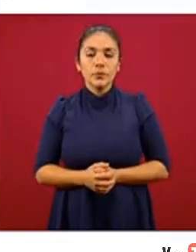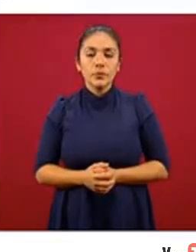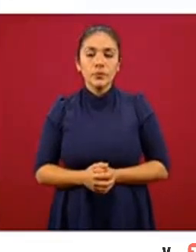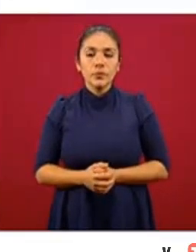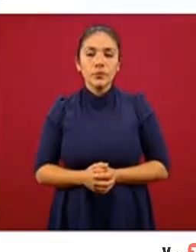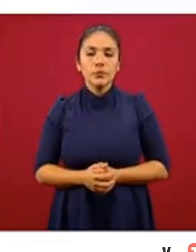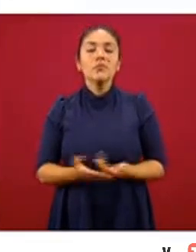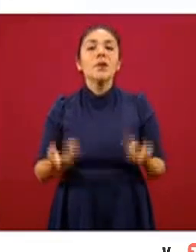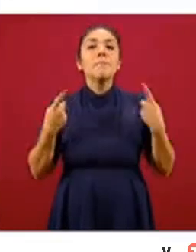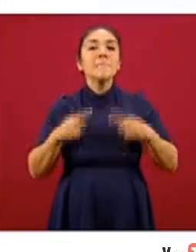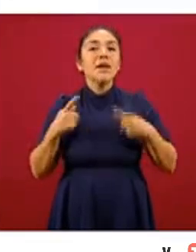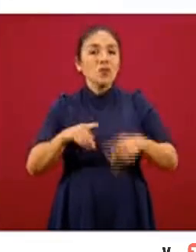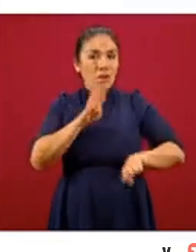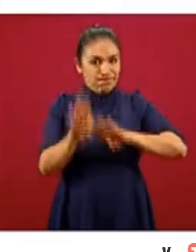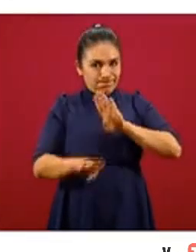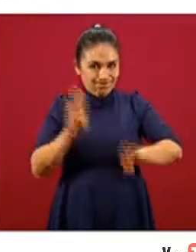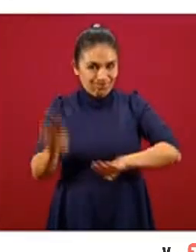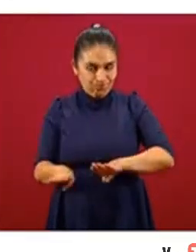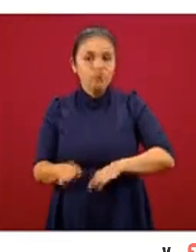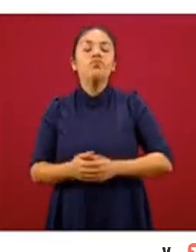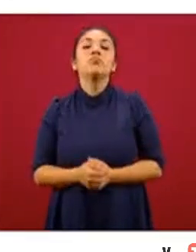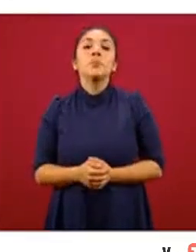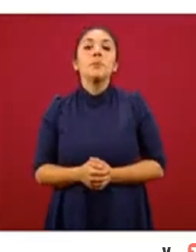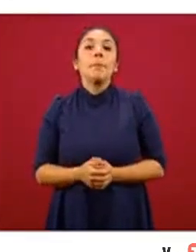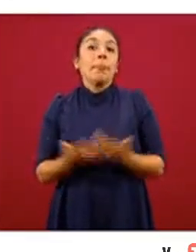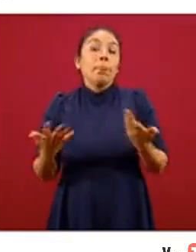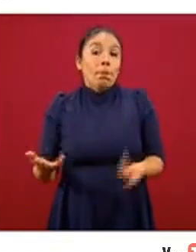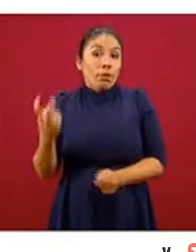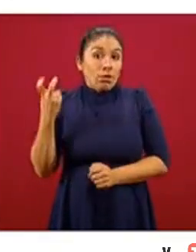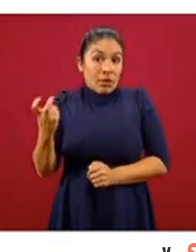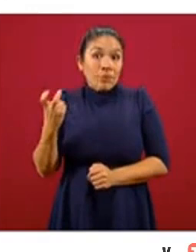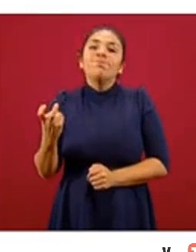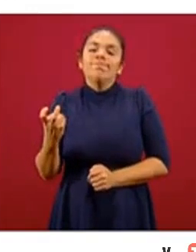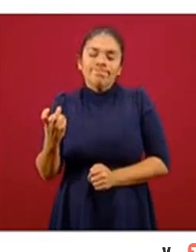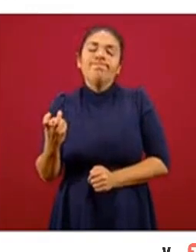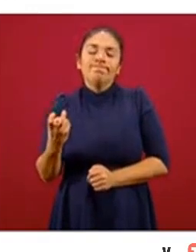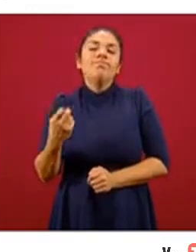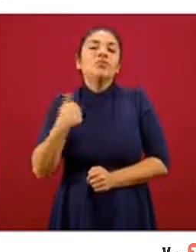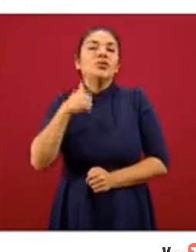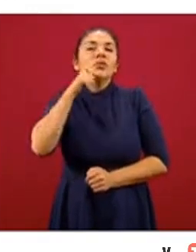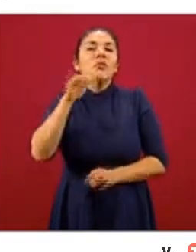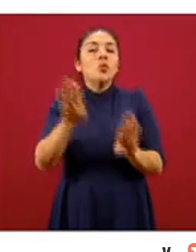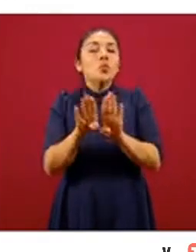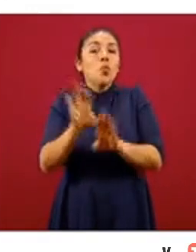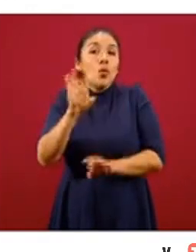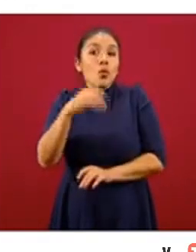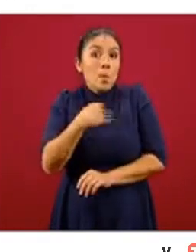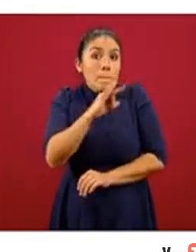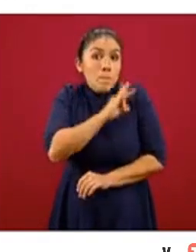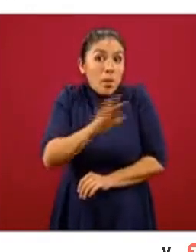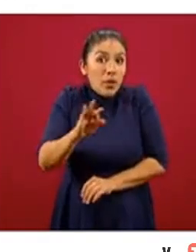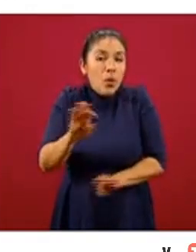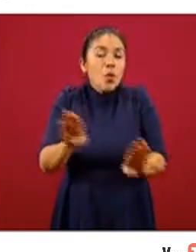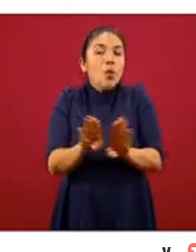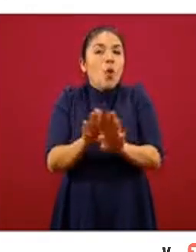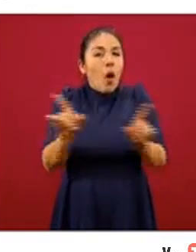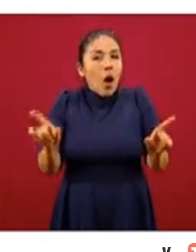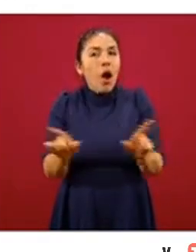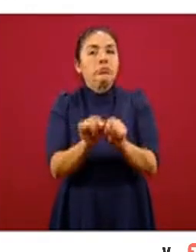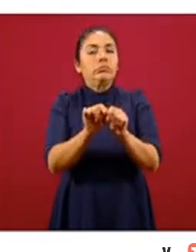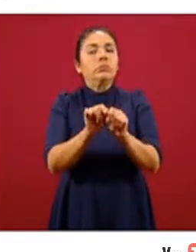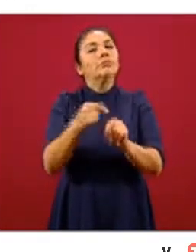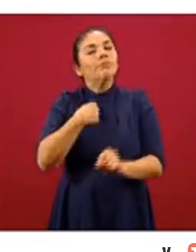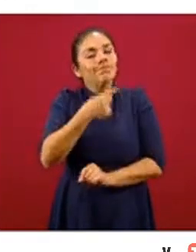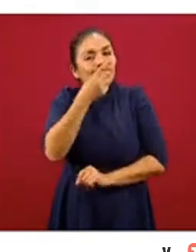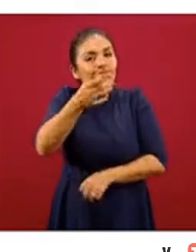Las defunciones. Las defunciones, siempre prefiero cuando hay la oportunidad detenerme para hacer un